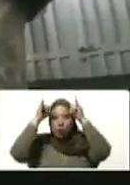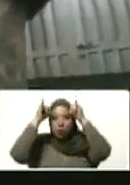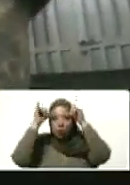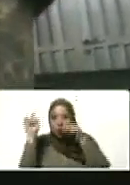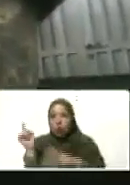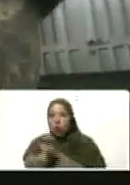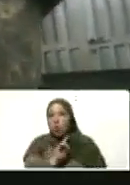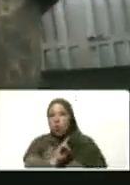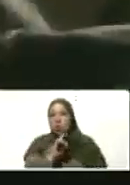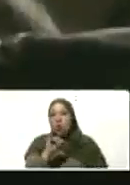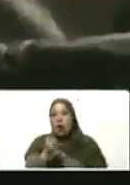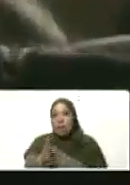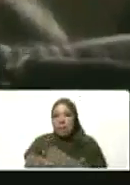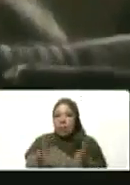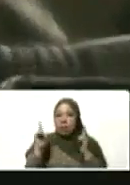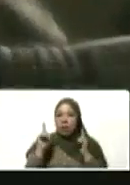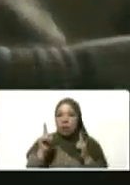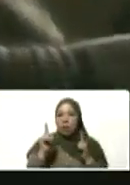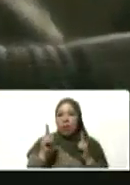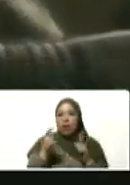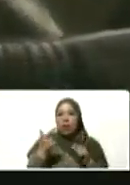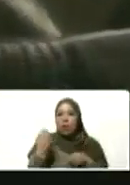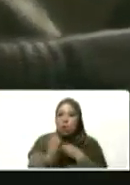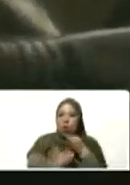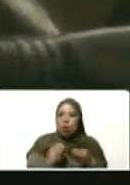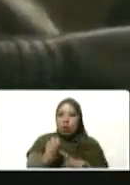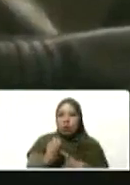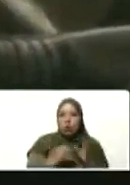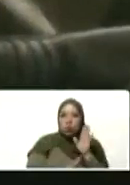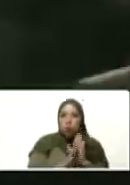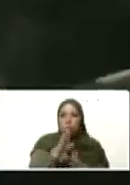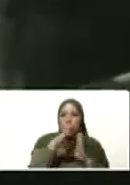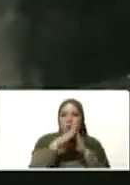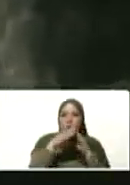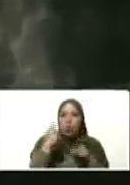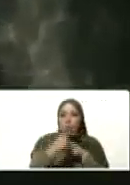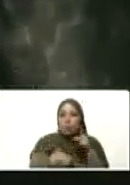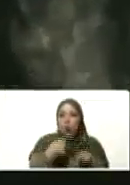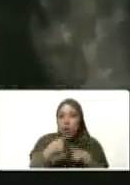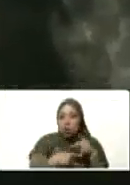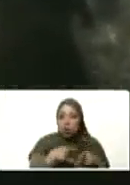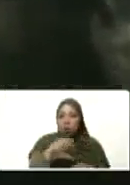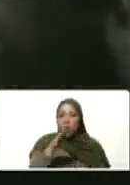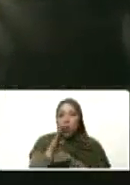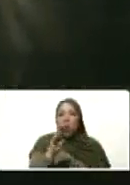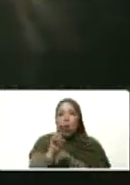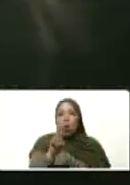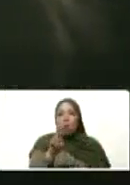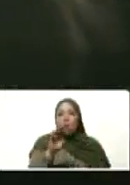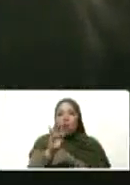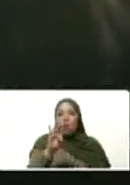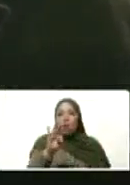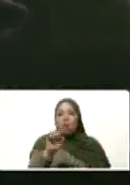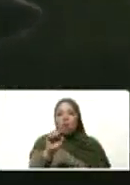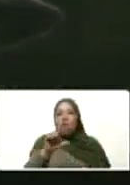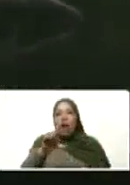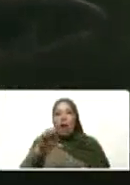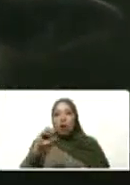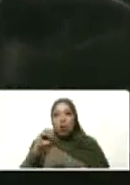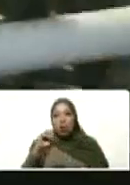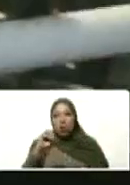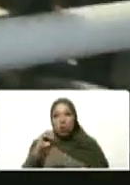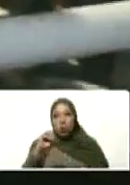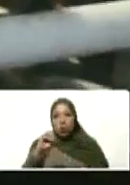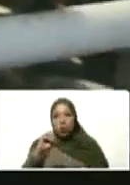que nos permiten ir creciendo en la medida que vamos desarrollando todos los procesos. Lo cierto es que dentro de toda